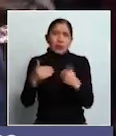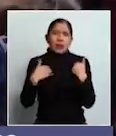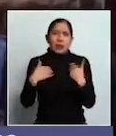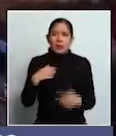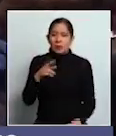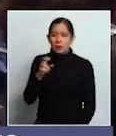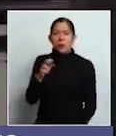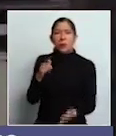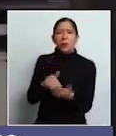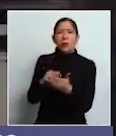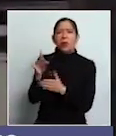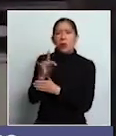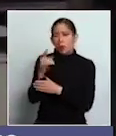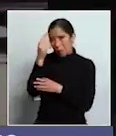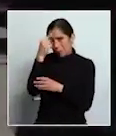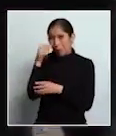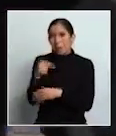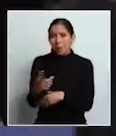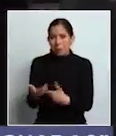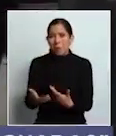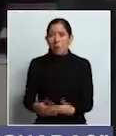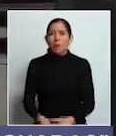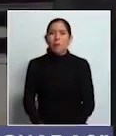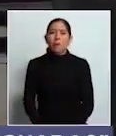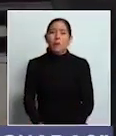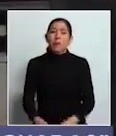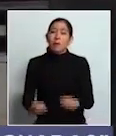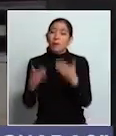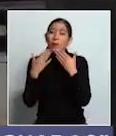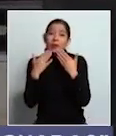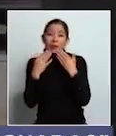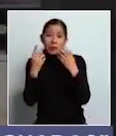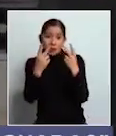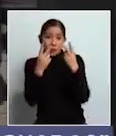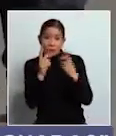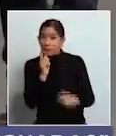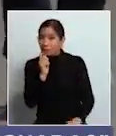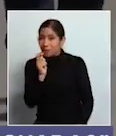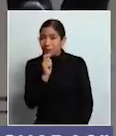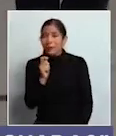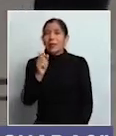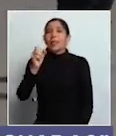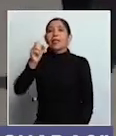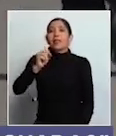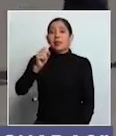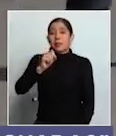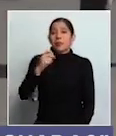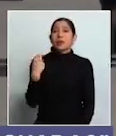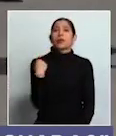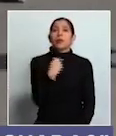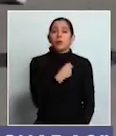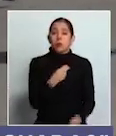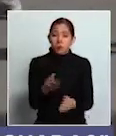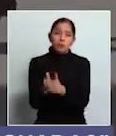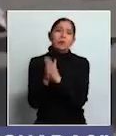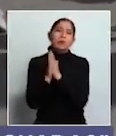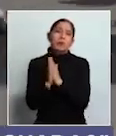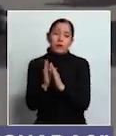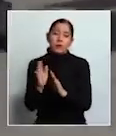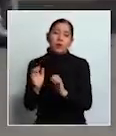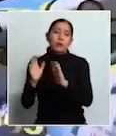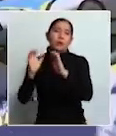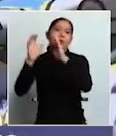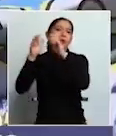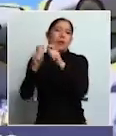también puede complementar aquí el POA. Muchísimas gracias por la cobertura. Efectivamente, lo que estamos solicitando es infraestructura, ya que por los años que